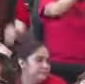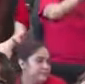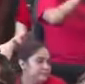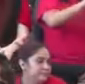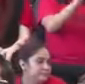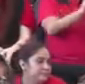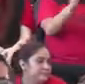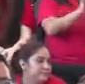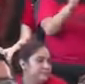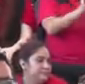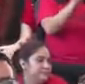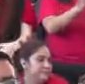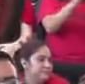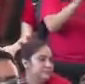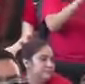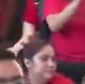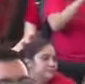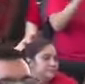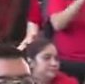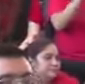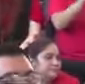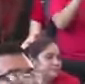Que se repita el aplauso, ¿no?